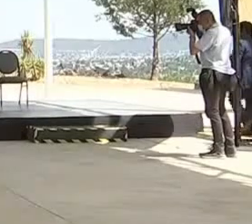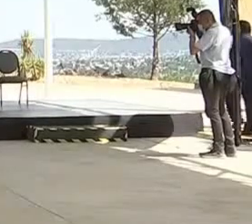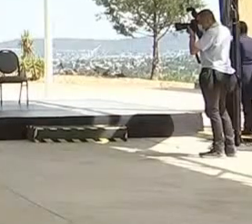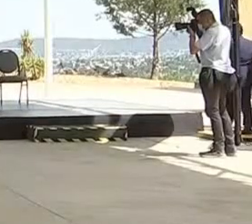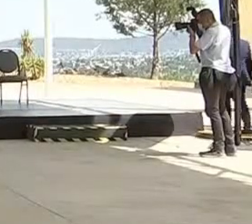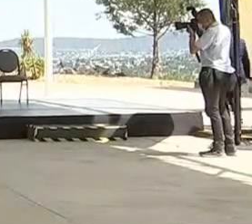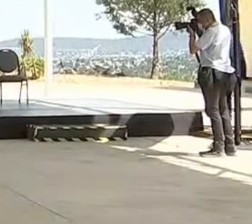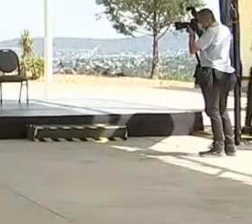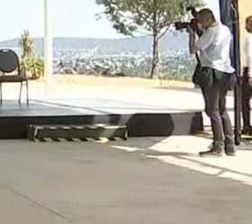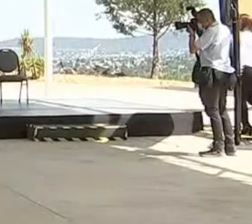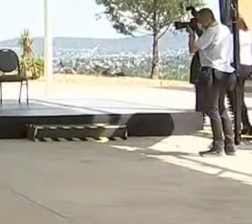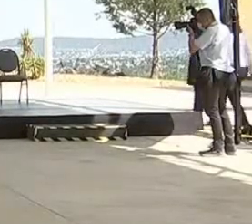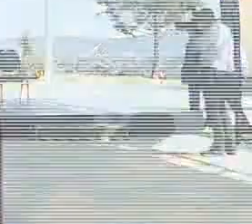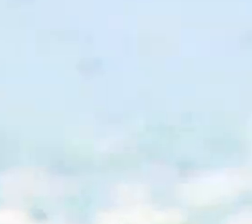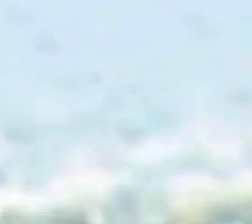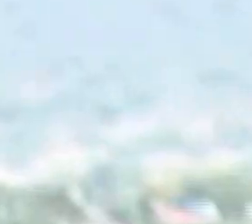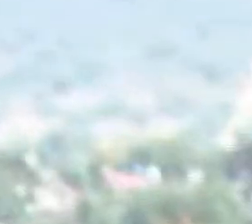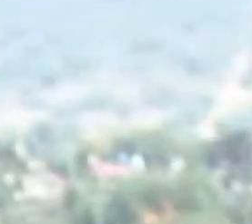Obrador.